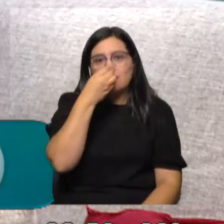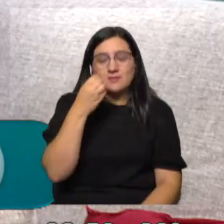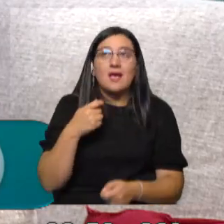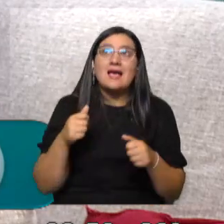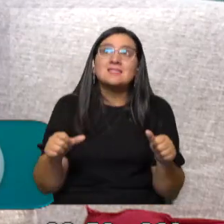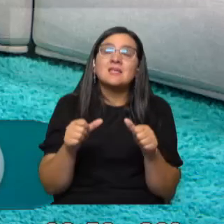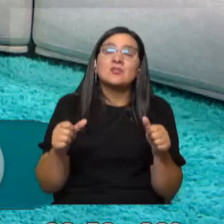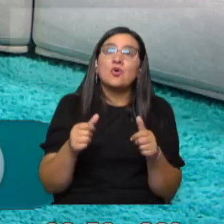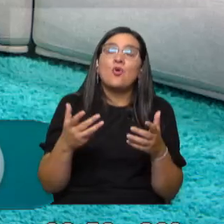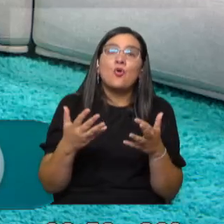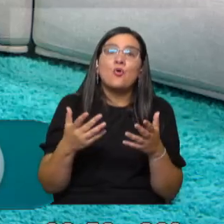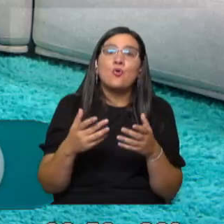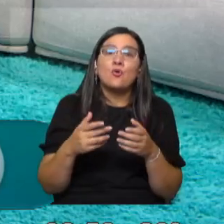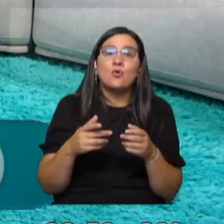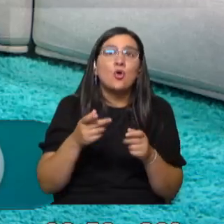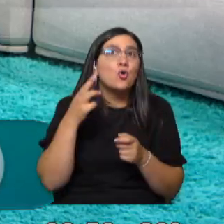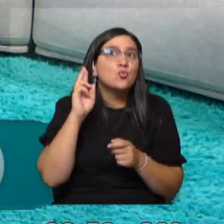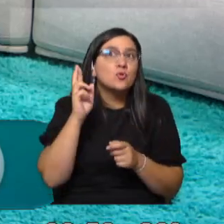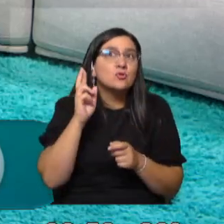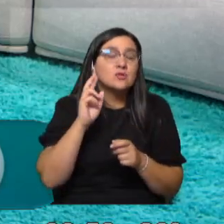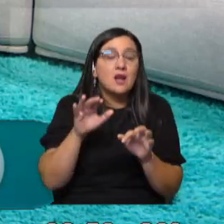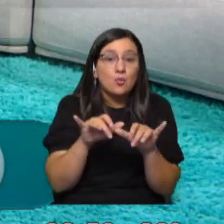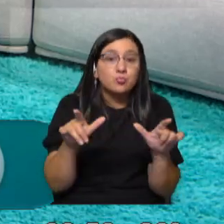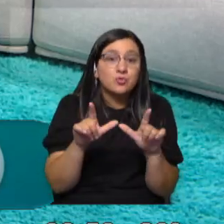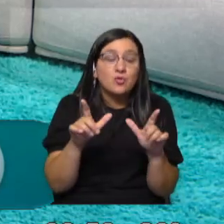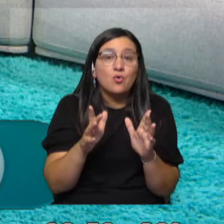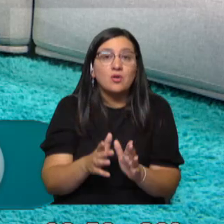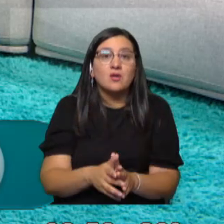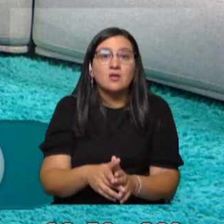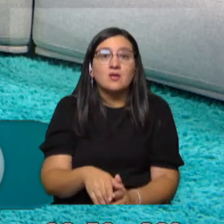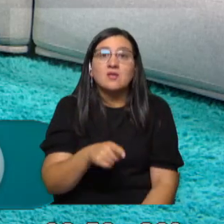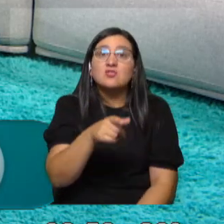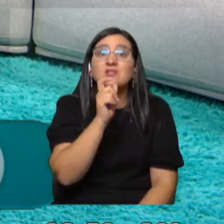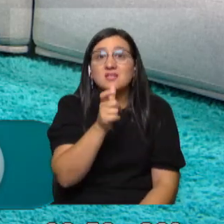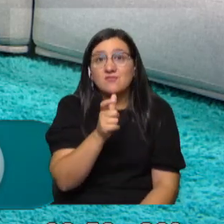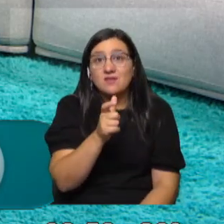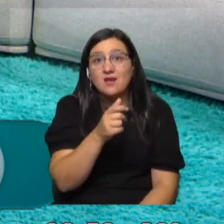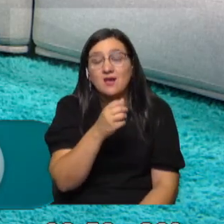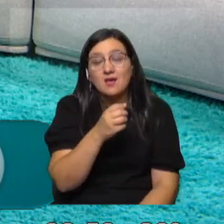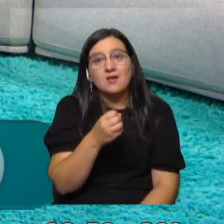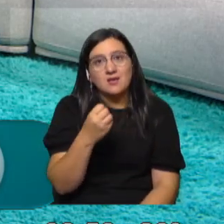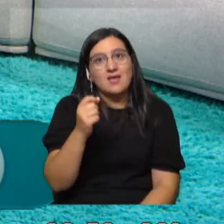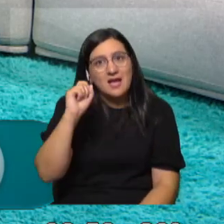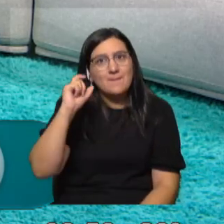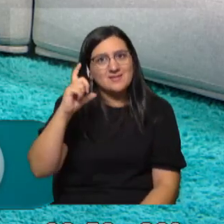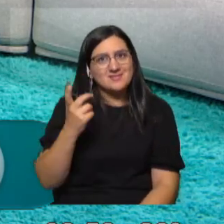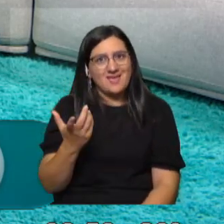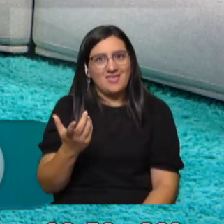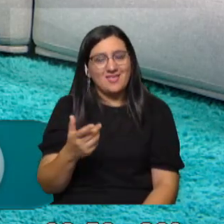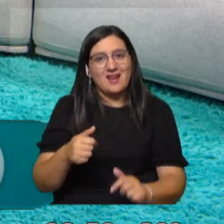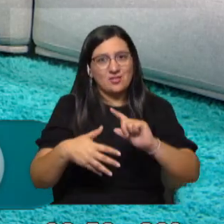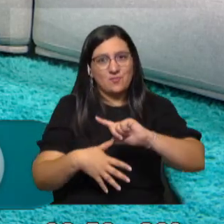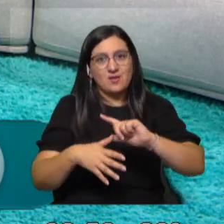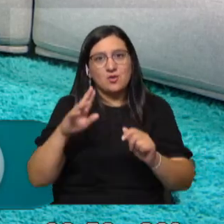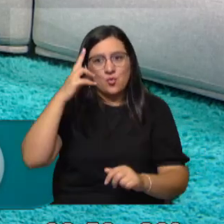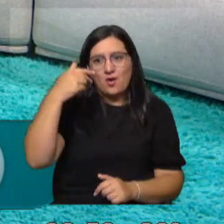haciendo los efectos en su compu. ¿Y esto qué significa? Que tenemos un talento enorme en Latinoamérica, en